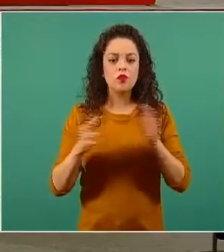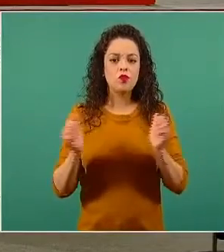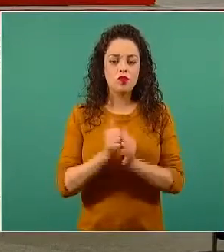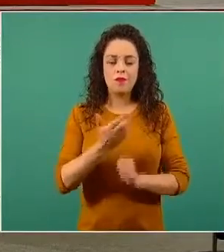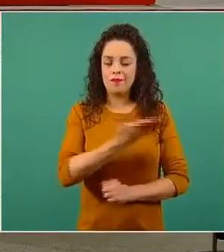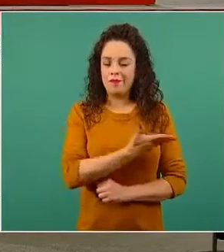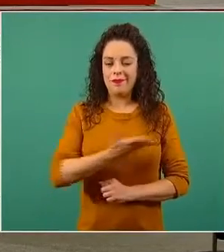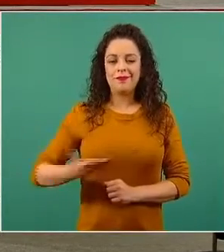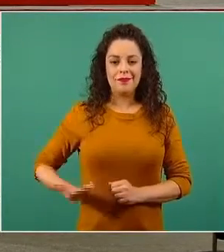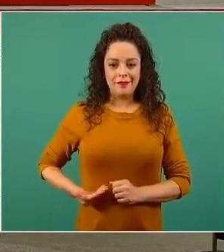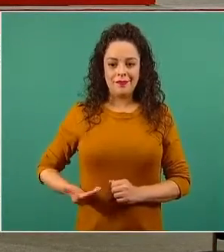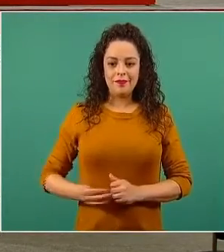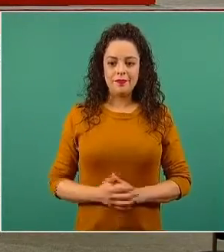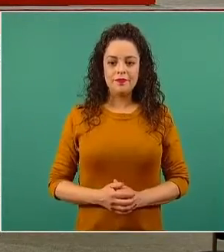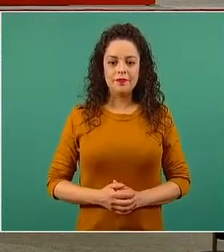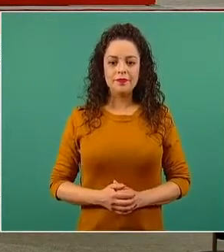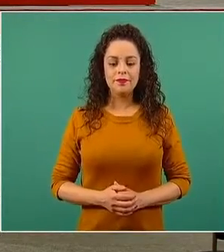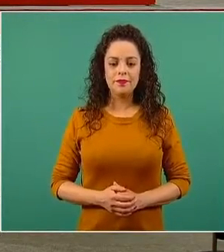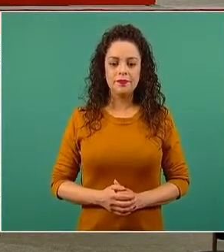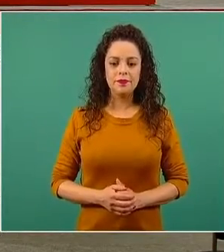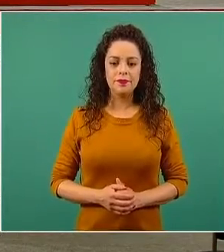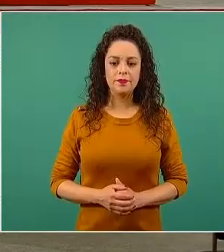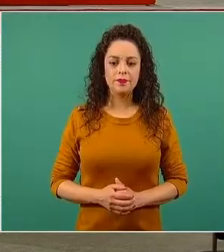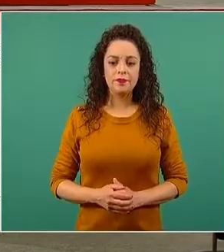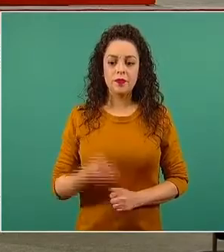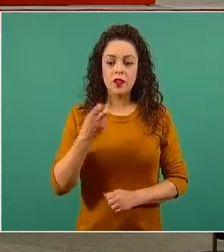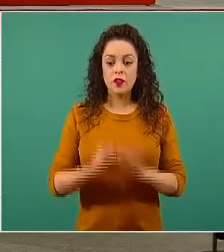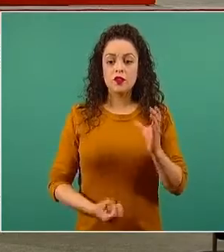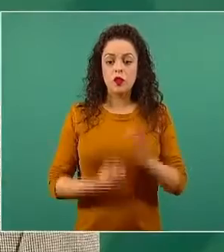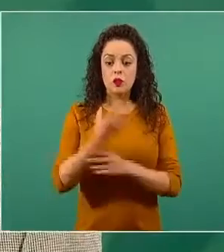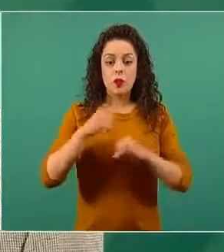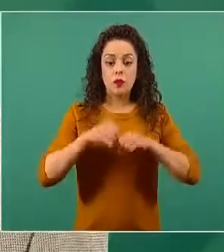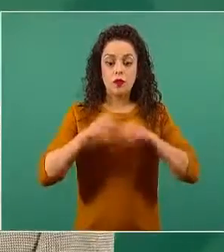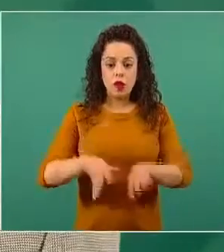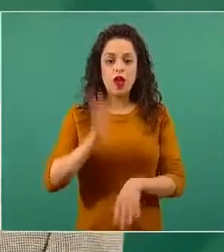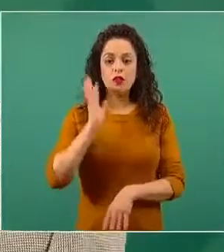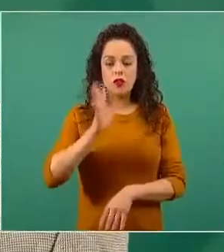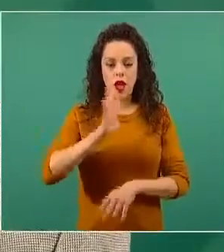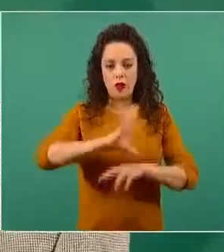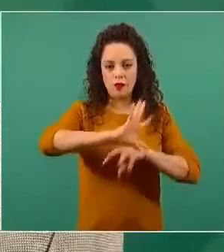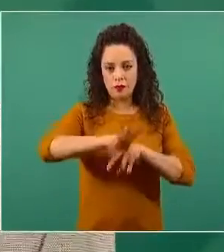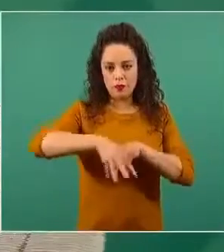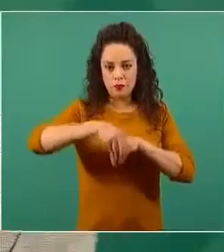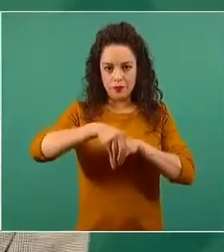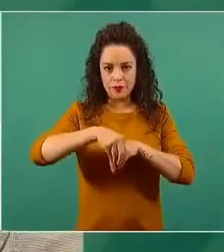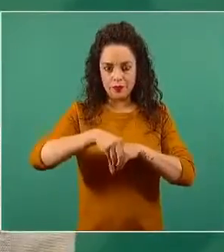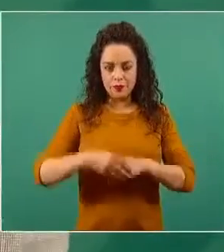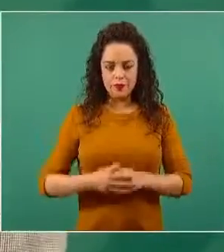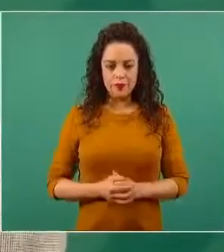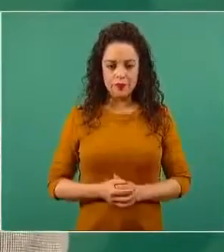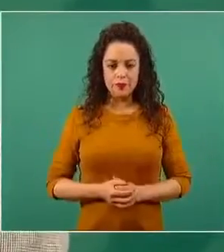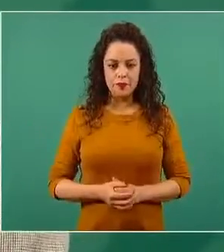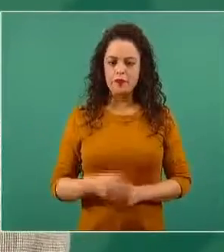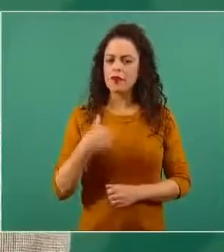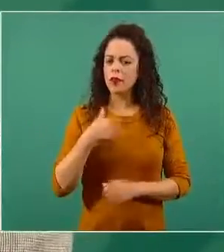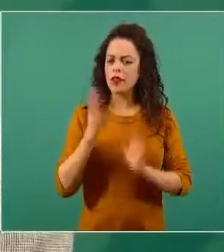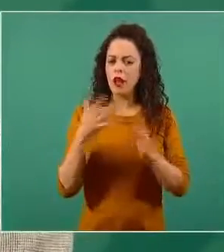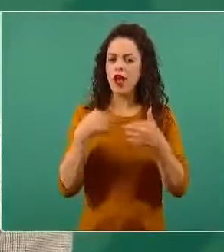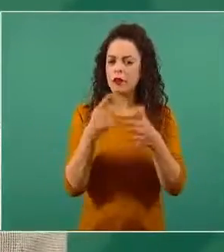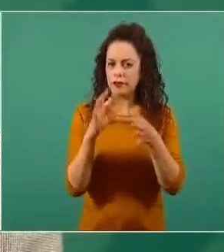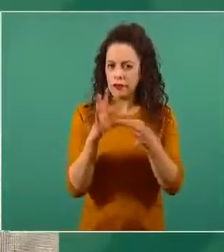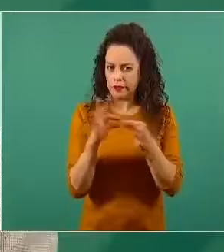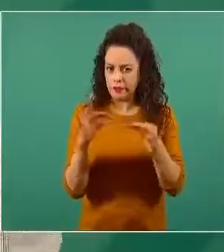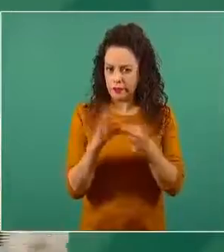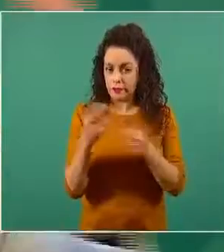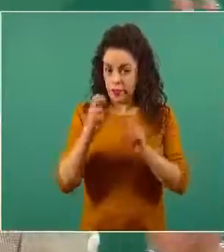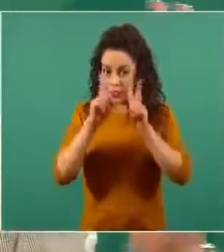presidente, en donde incorporamos esta nueva información. Como hemos comentado, quisiera